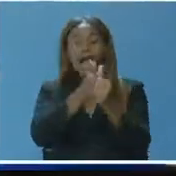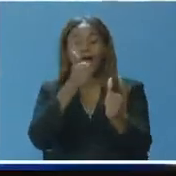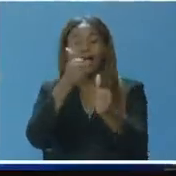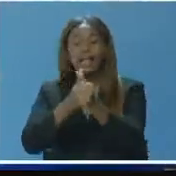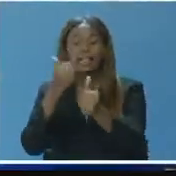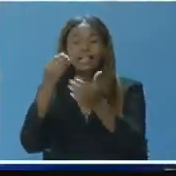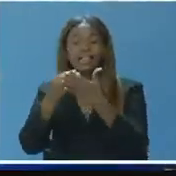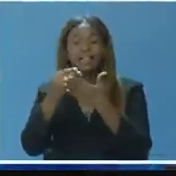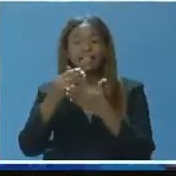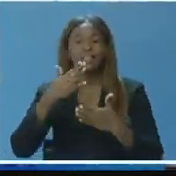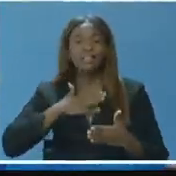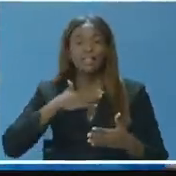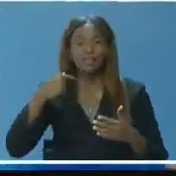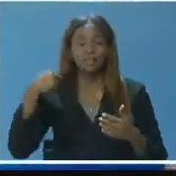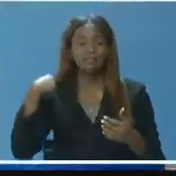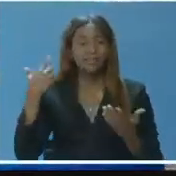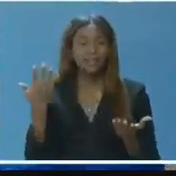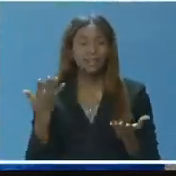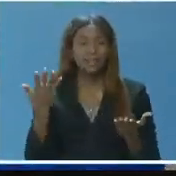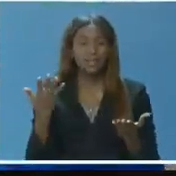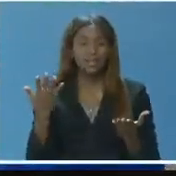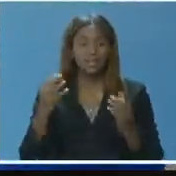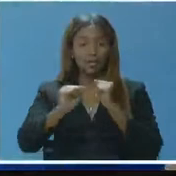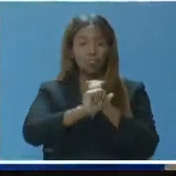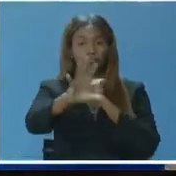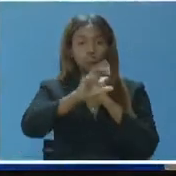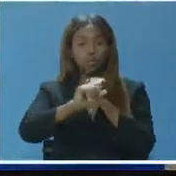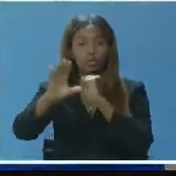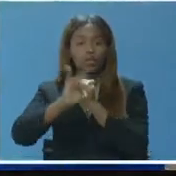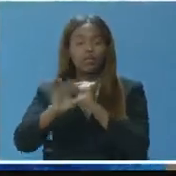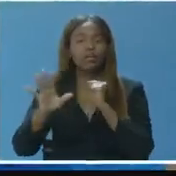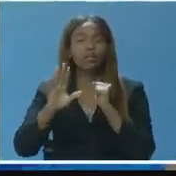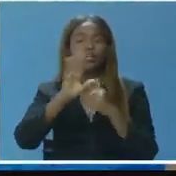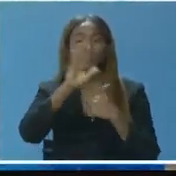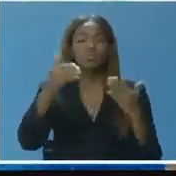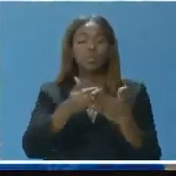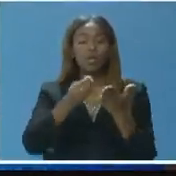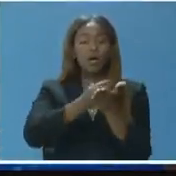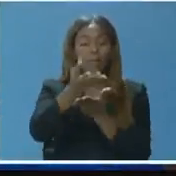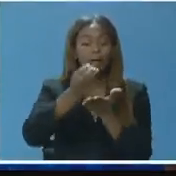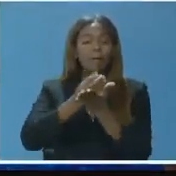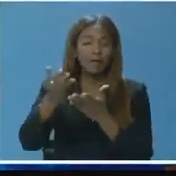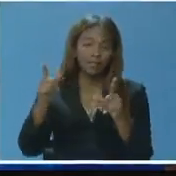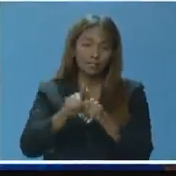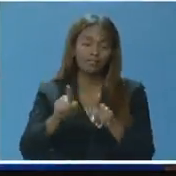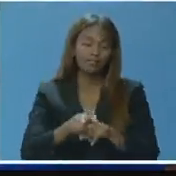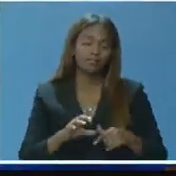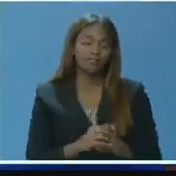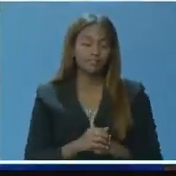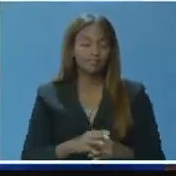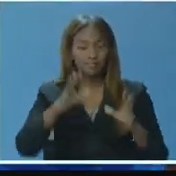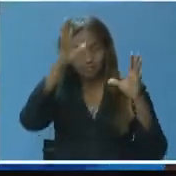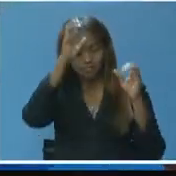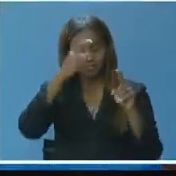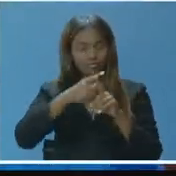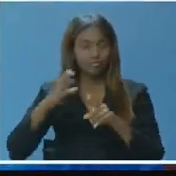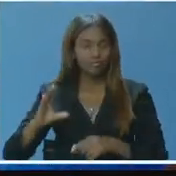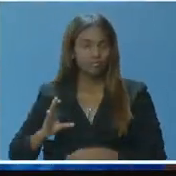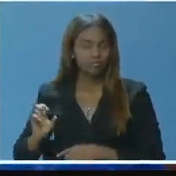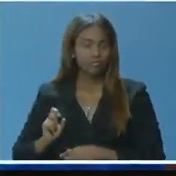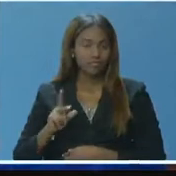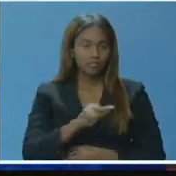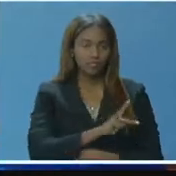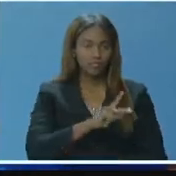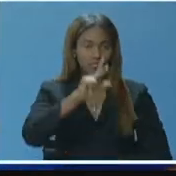gasté en mi campaña y cada centavo que he gastado en todas las campañas. El presidente de la Cámara de Diputados, Alfredo